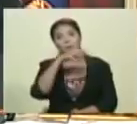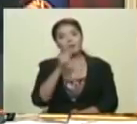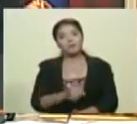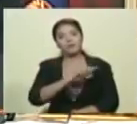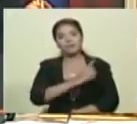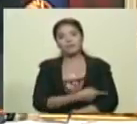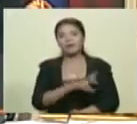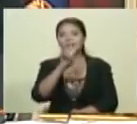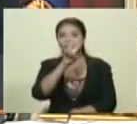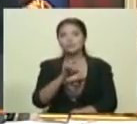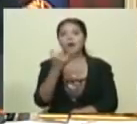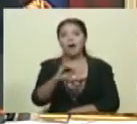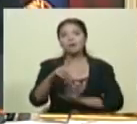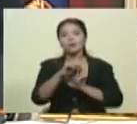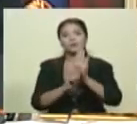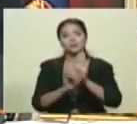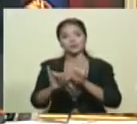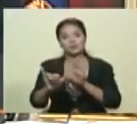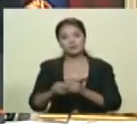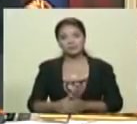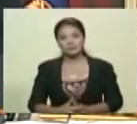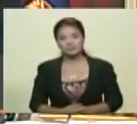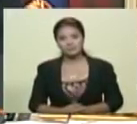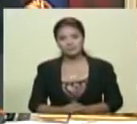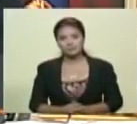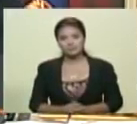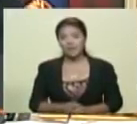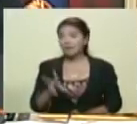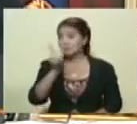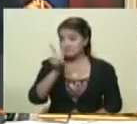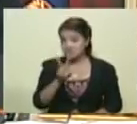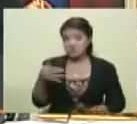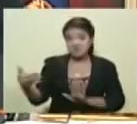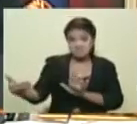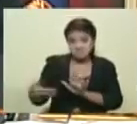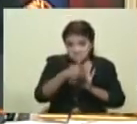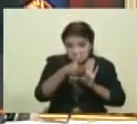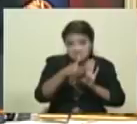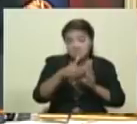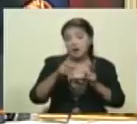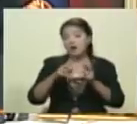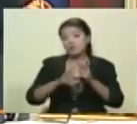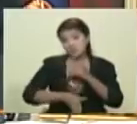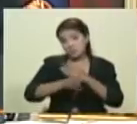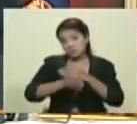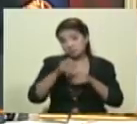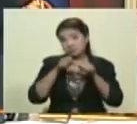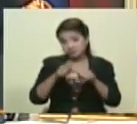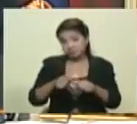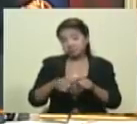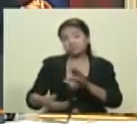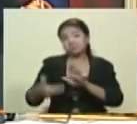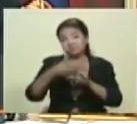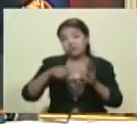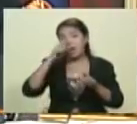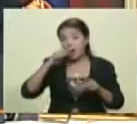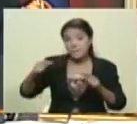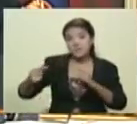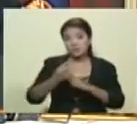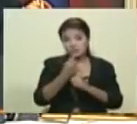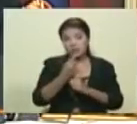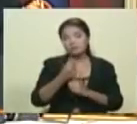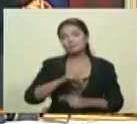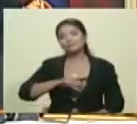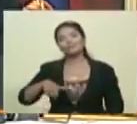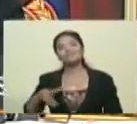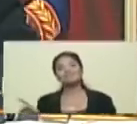Venezuela. Tenemos constituyentes. Si Venezuela es agredida, si Venezuela sigue siendo amenazada, Venezuela tiene